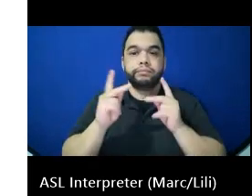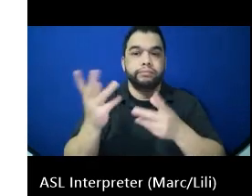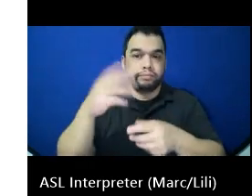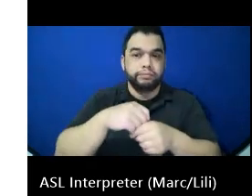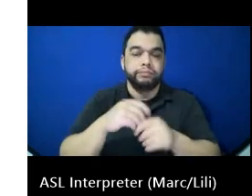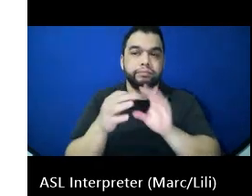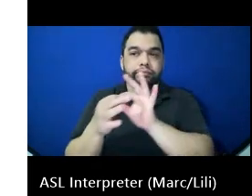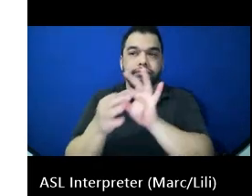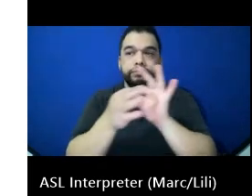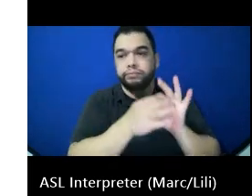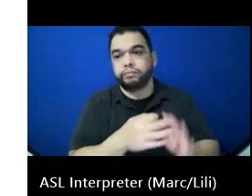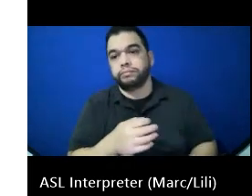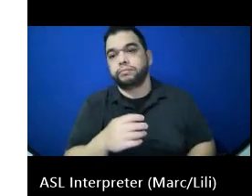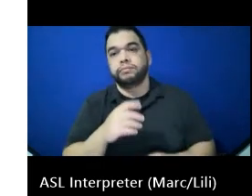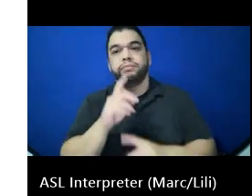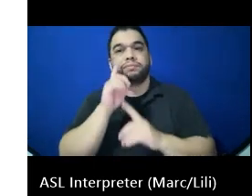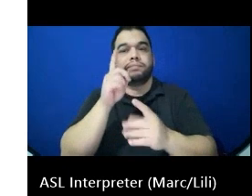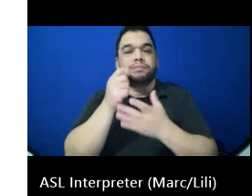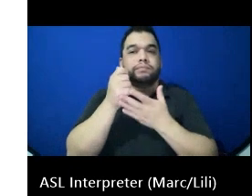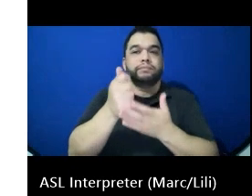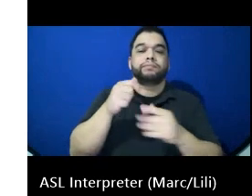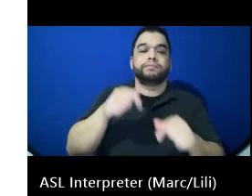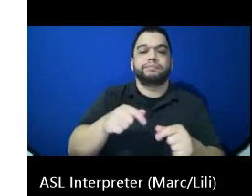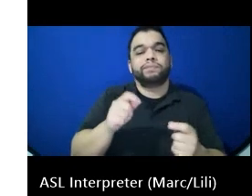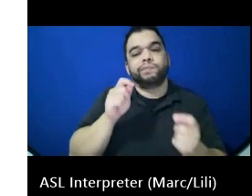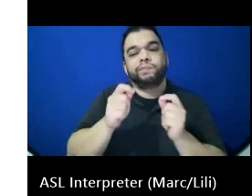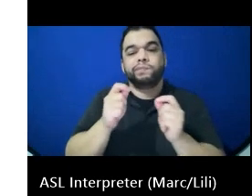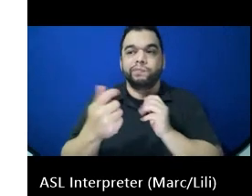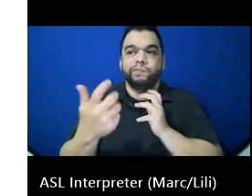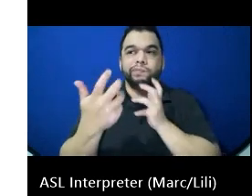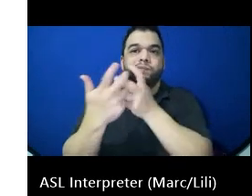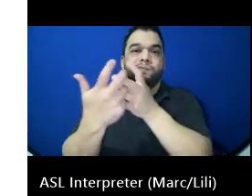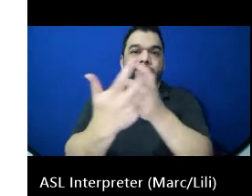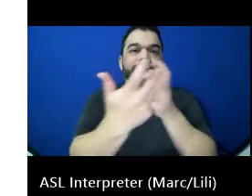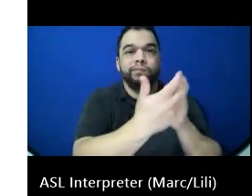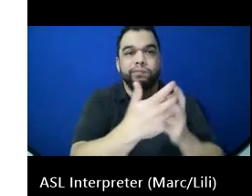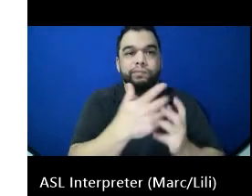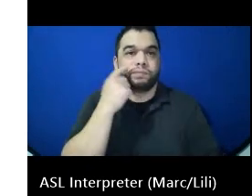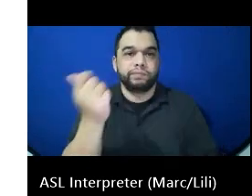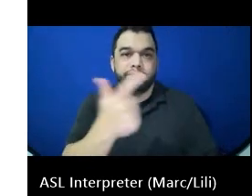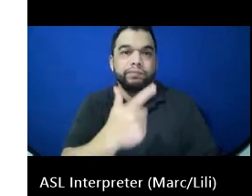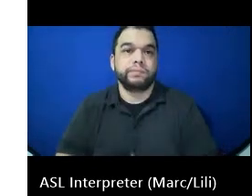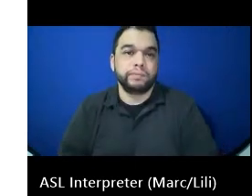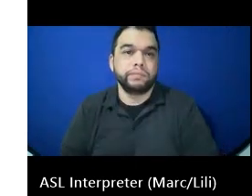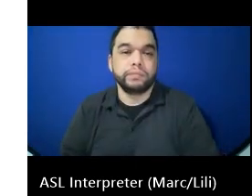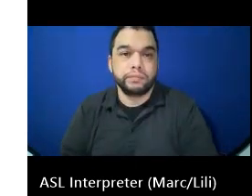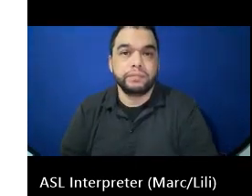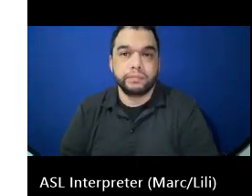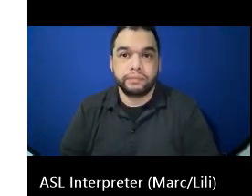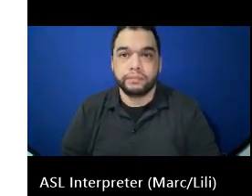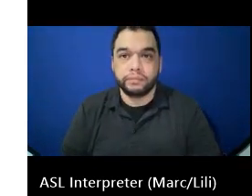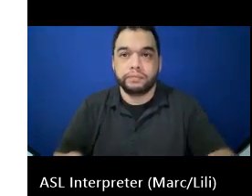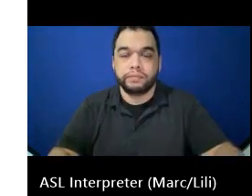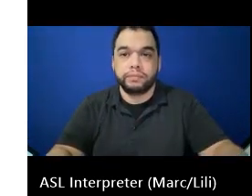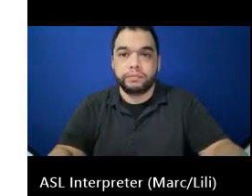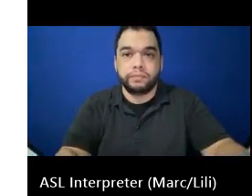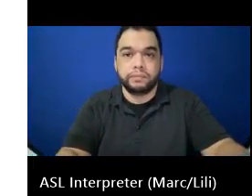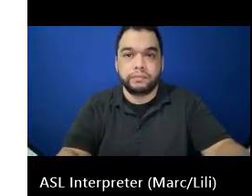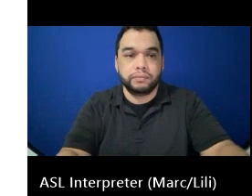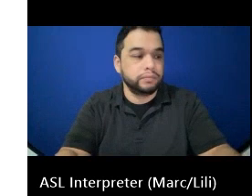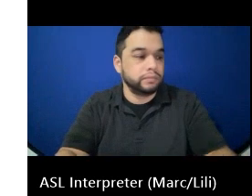constituyentes y sus usuarios, su personal. Así que realmente con mucho gusto lo que queremos es adaptarlo para que